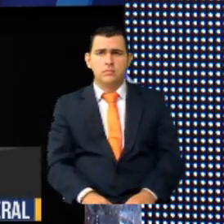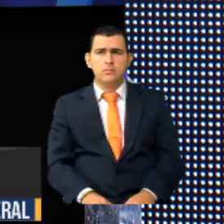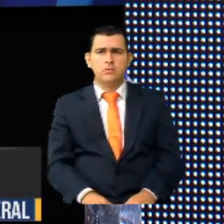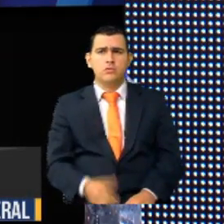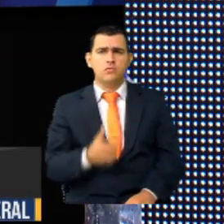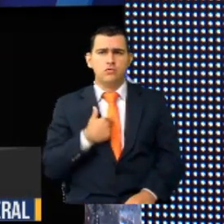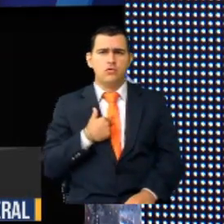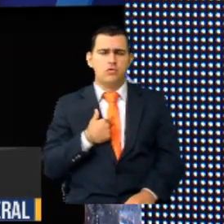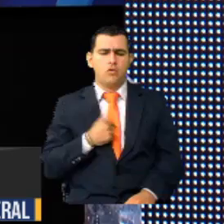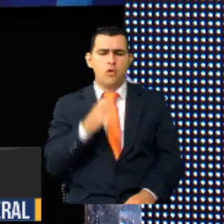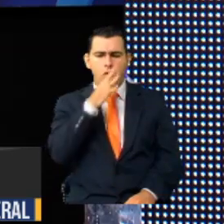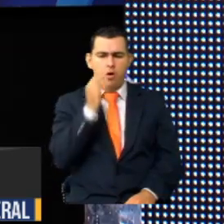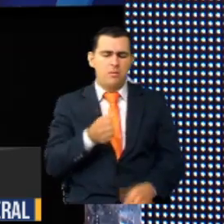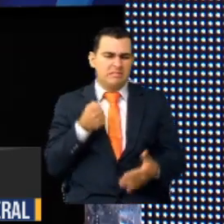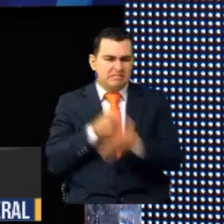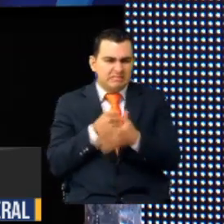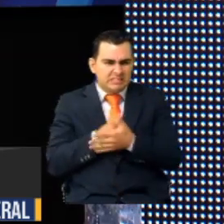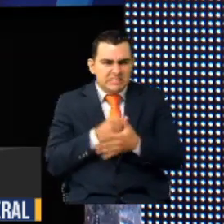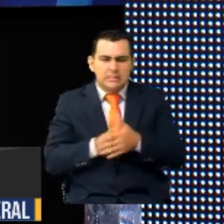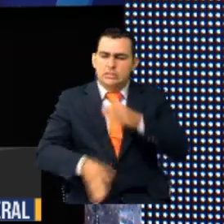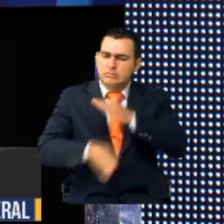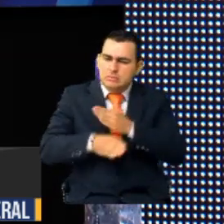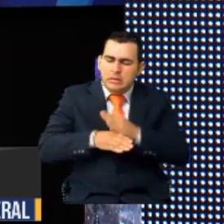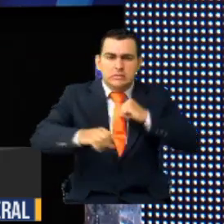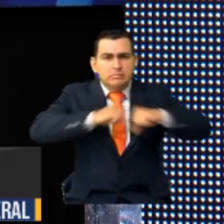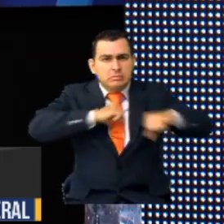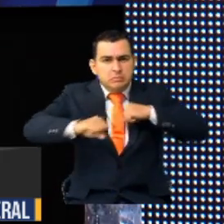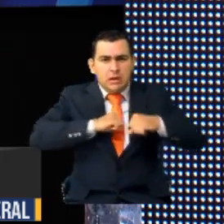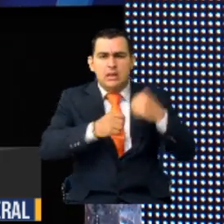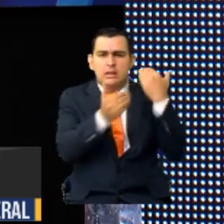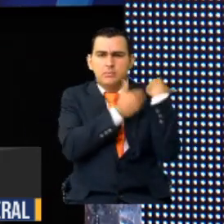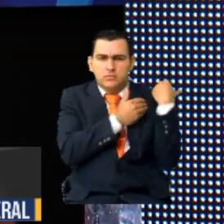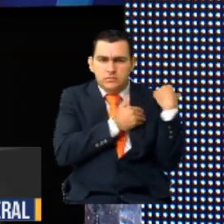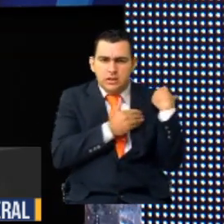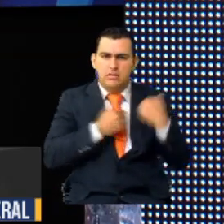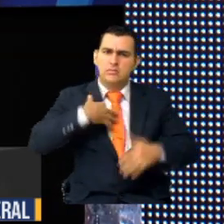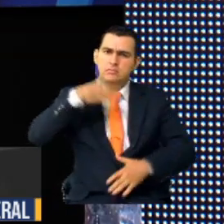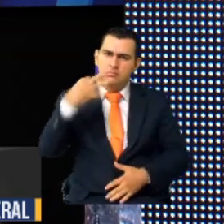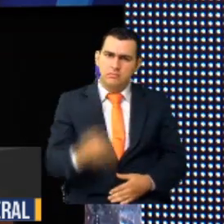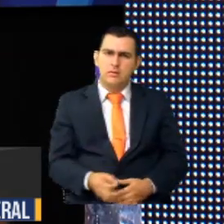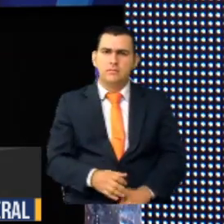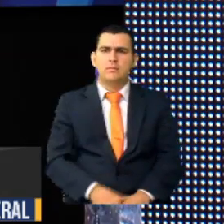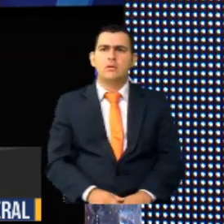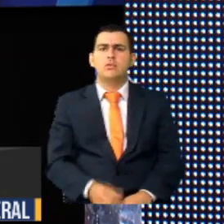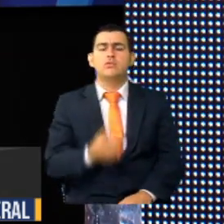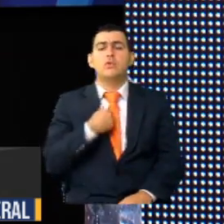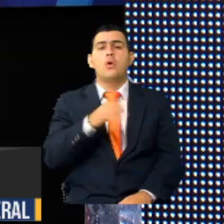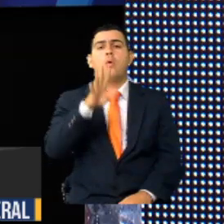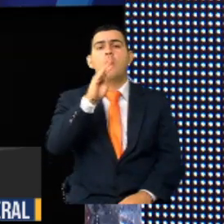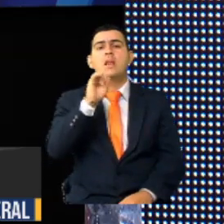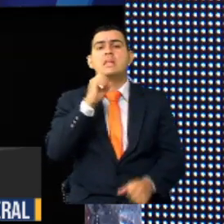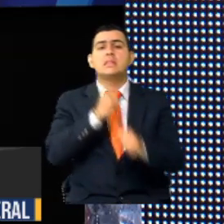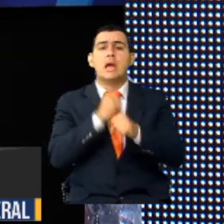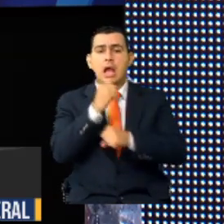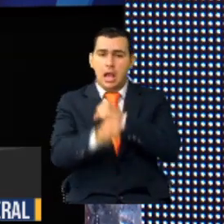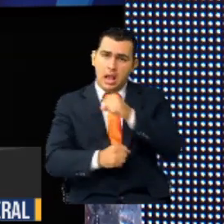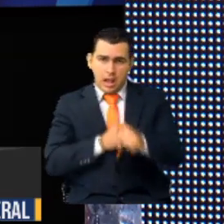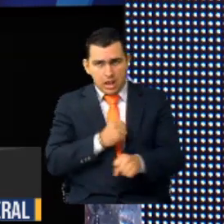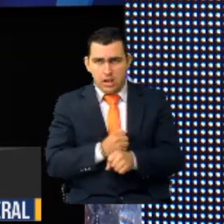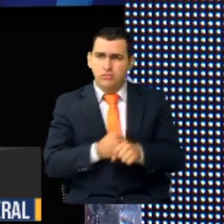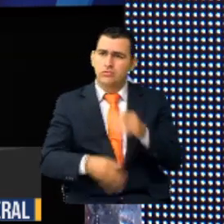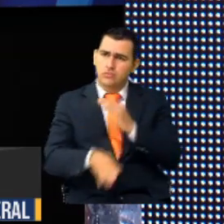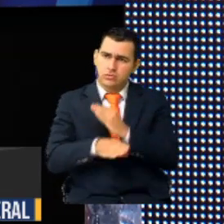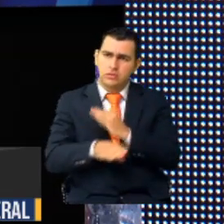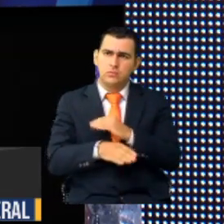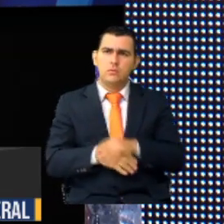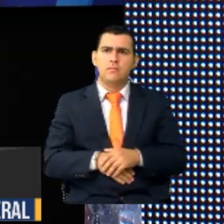soy un hombre perseverante, luchador, constante, responsable, honesto, transparente. 40 años de mi hoja de vida laboral así